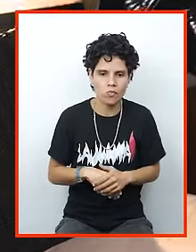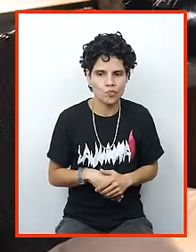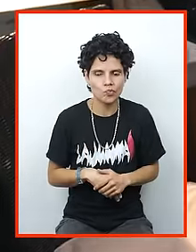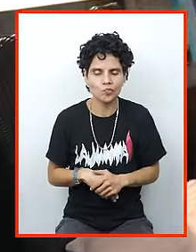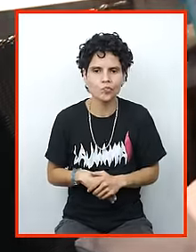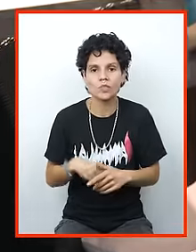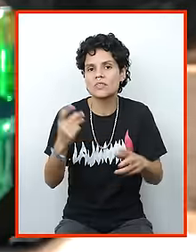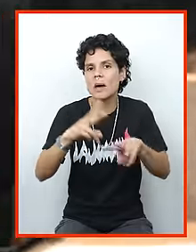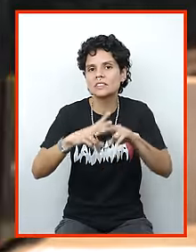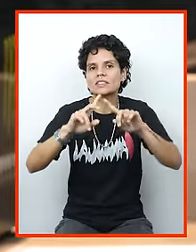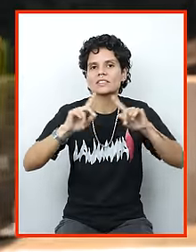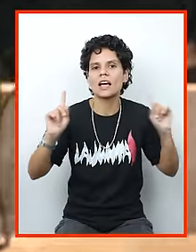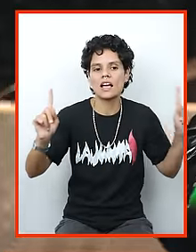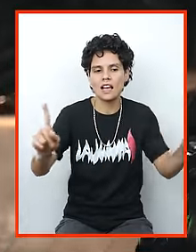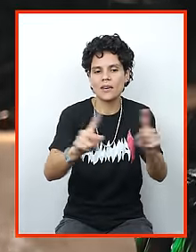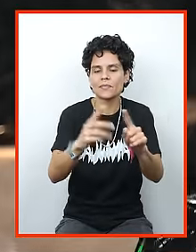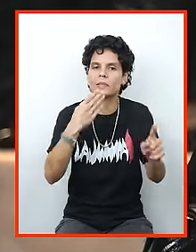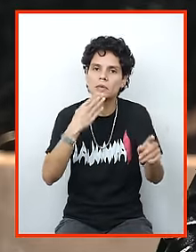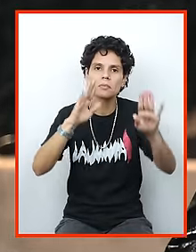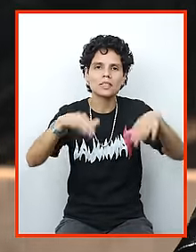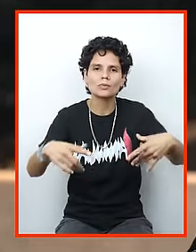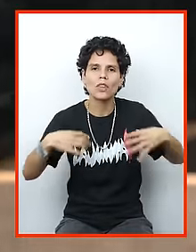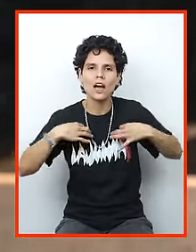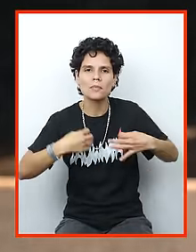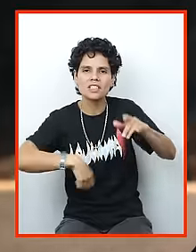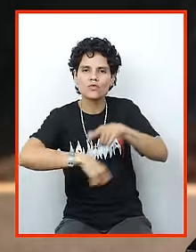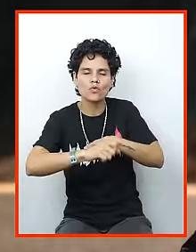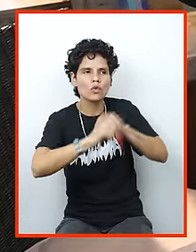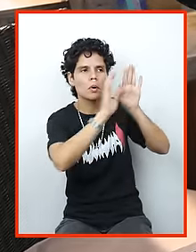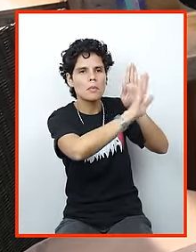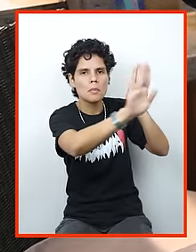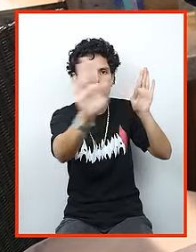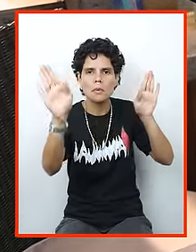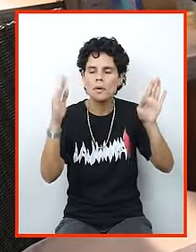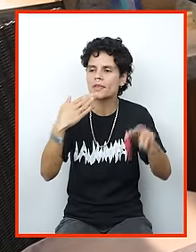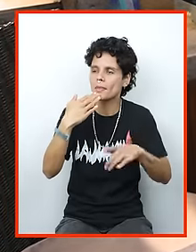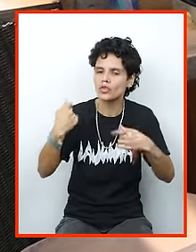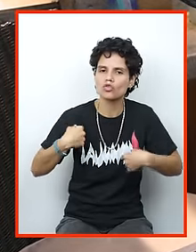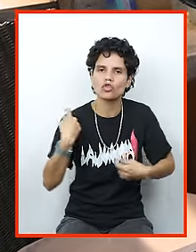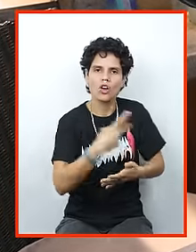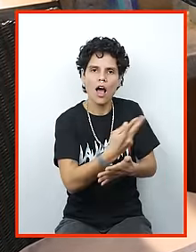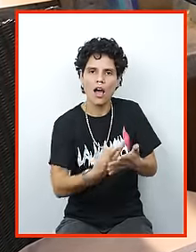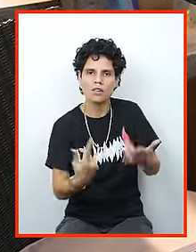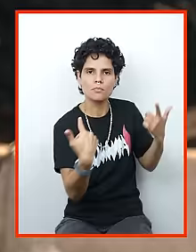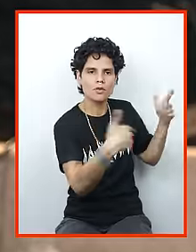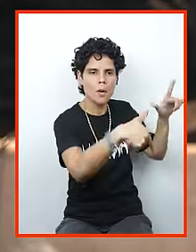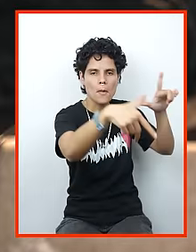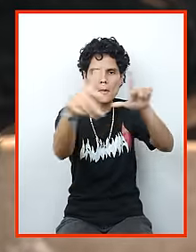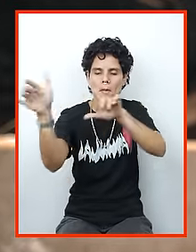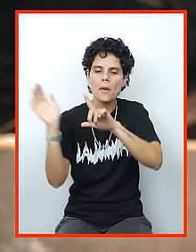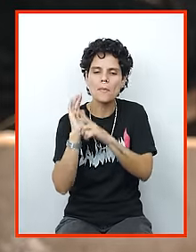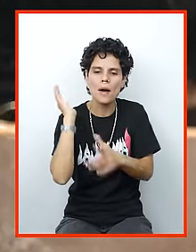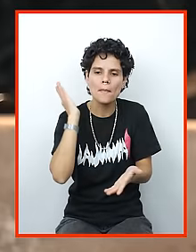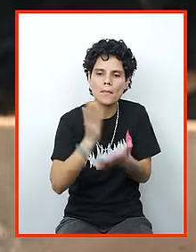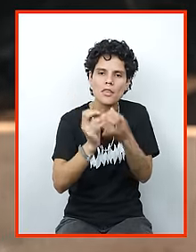arte, ¿eh? Itinerante, vamos a ir, cómo van con las camisetas de fútbol, cómo van, tenemos que sacar plata de algún lado, cómo van